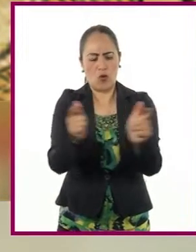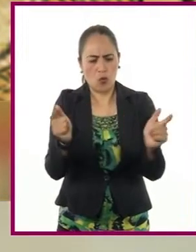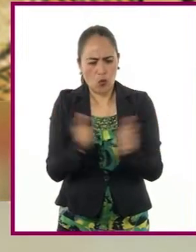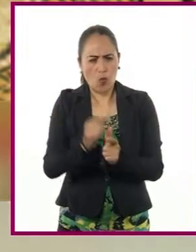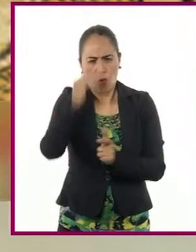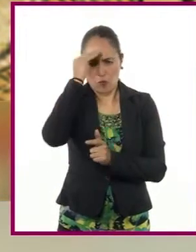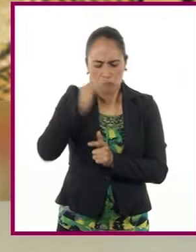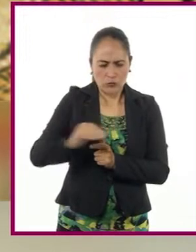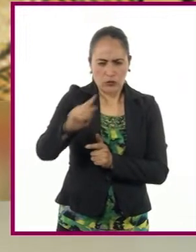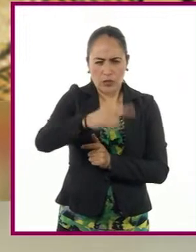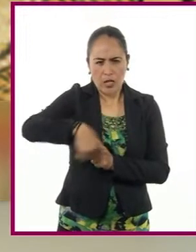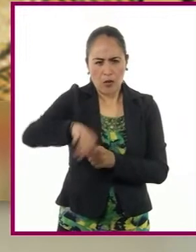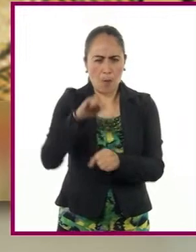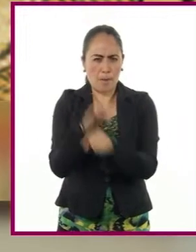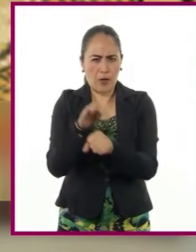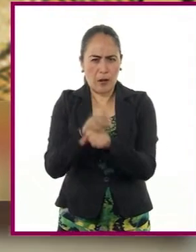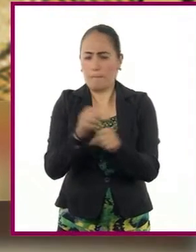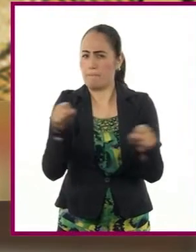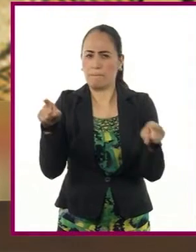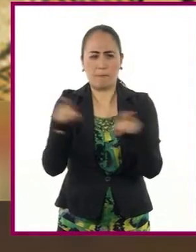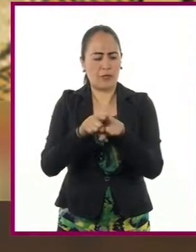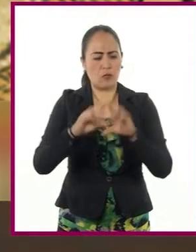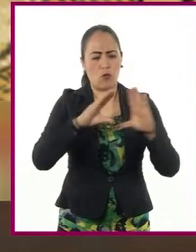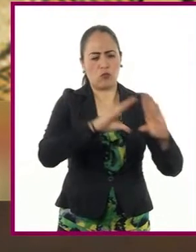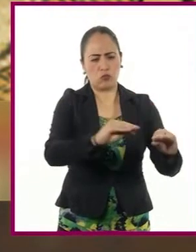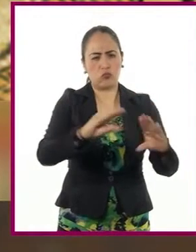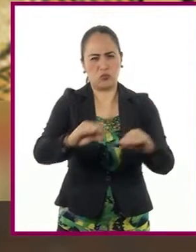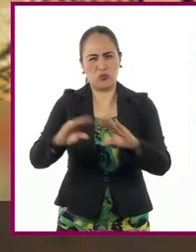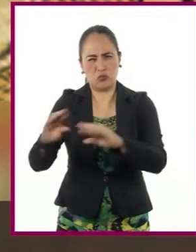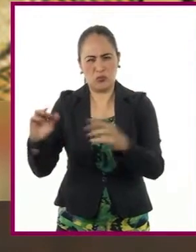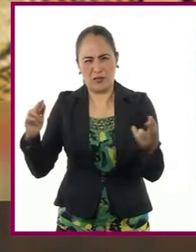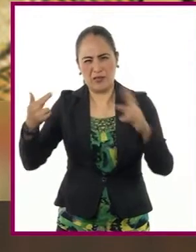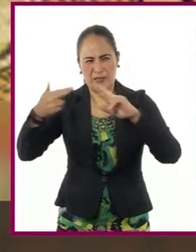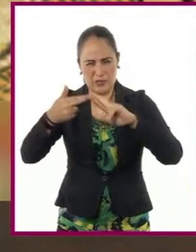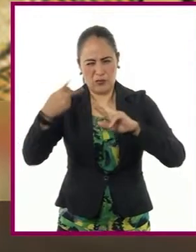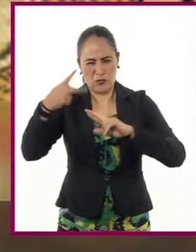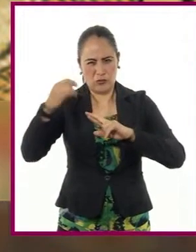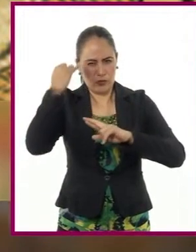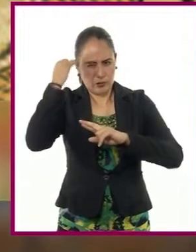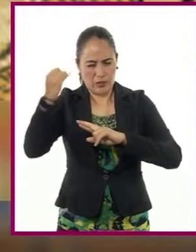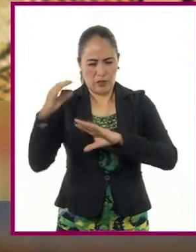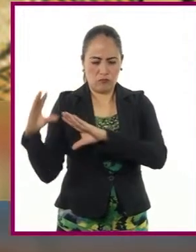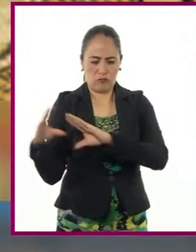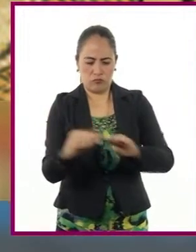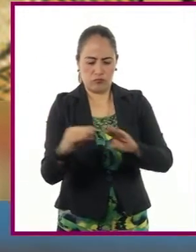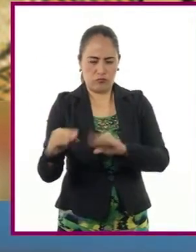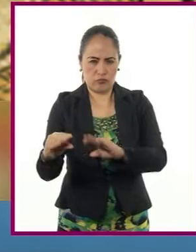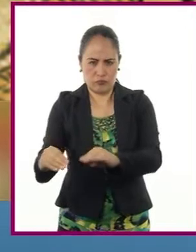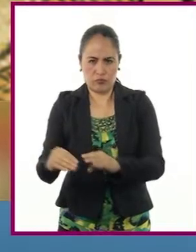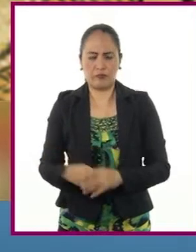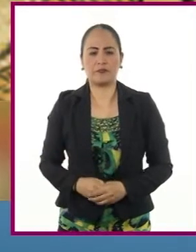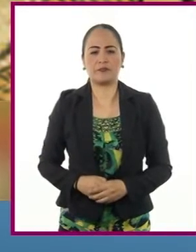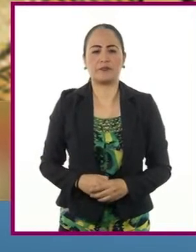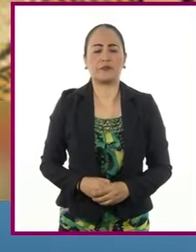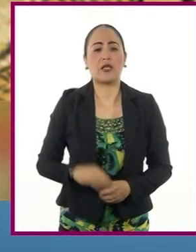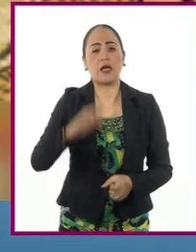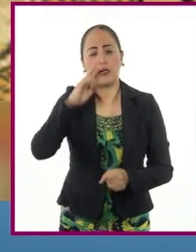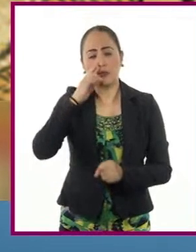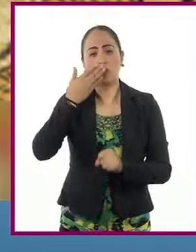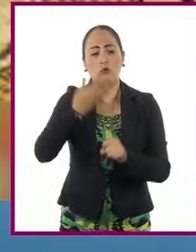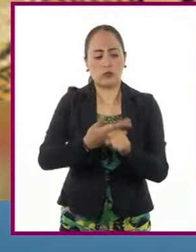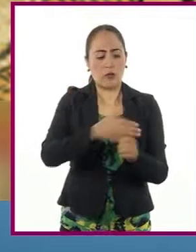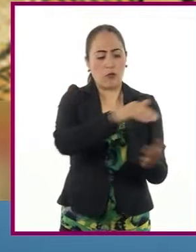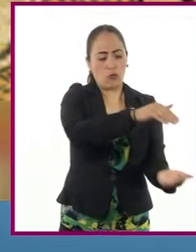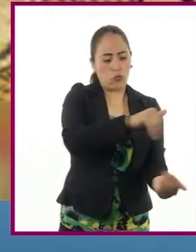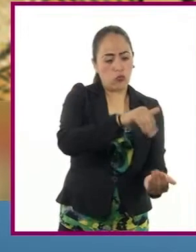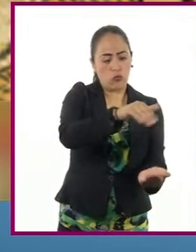evangelizarlo, con la indispensable ayuda del gobernador del pueblo. Los encargados de recopilar y entregar el tributo